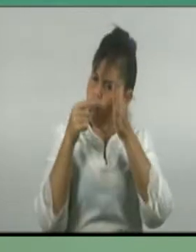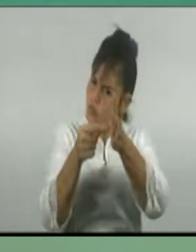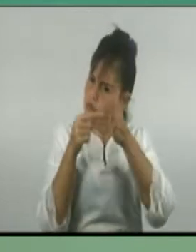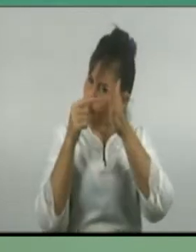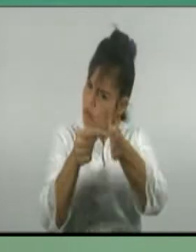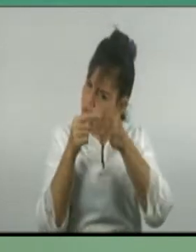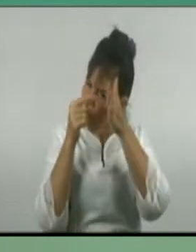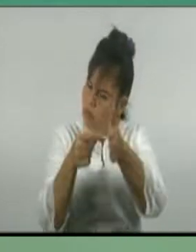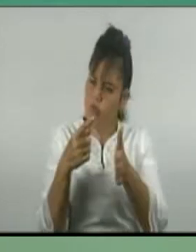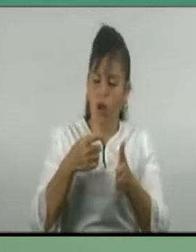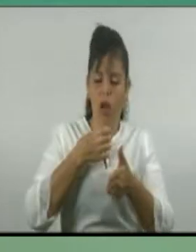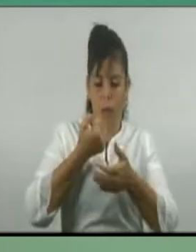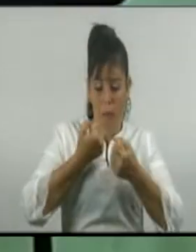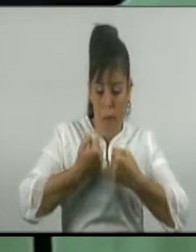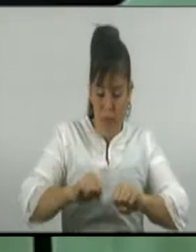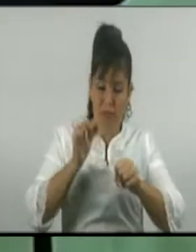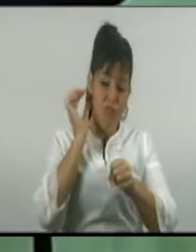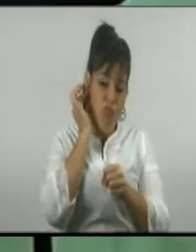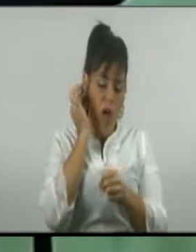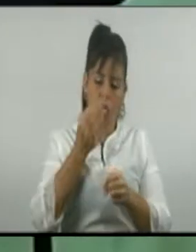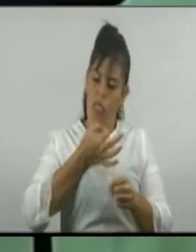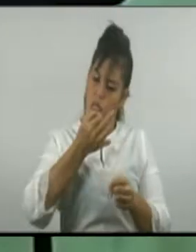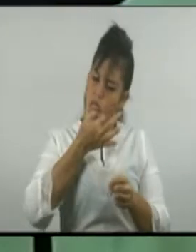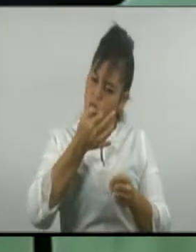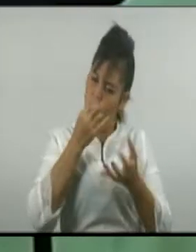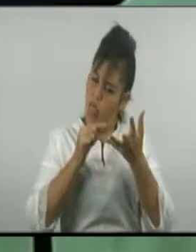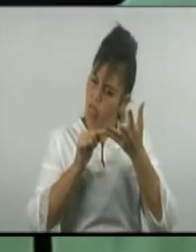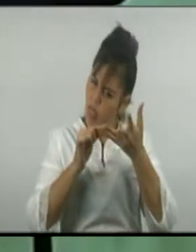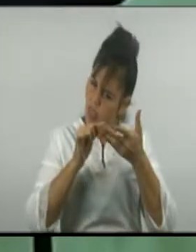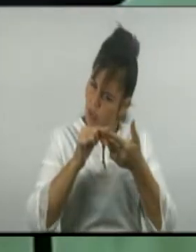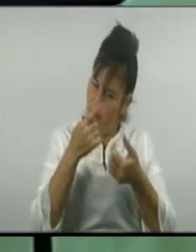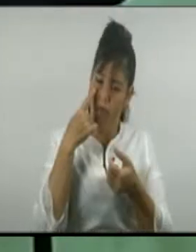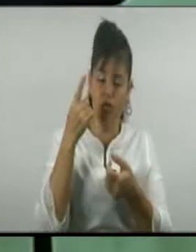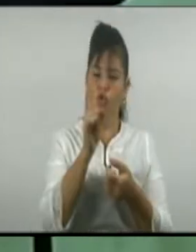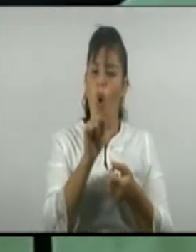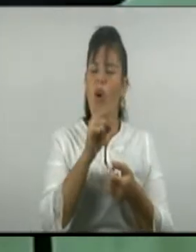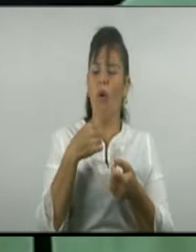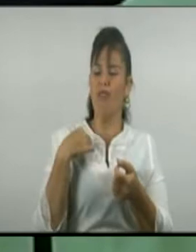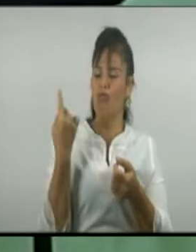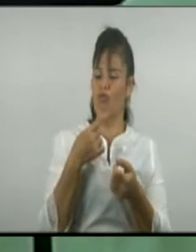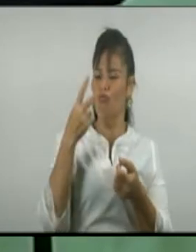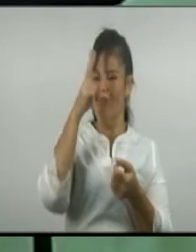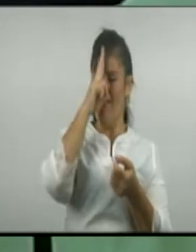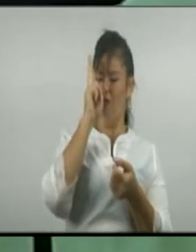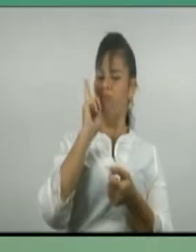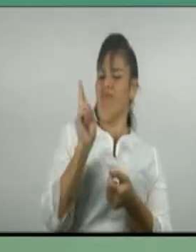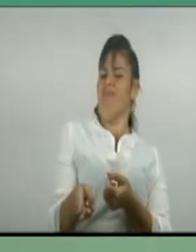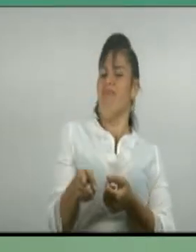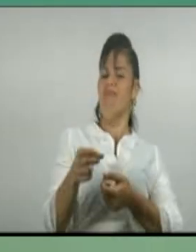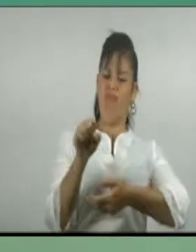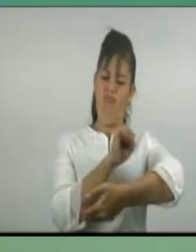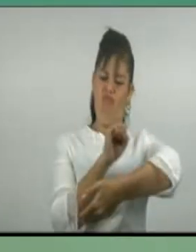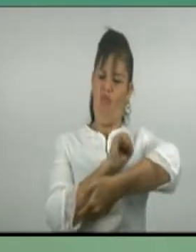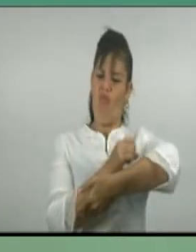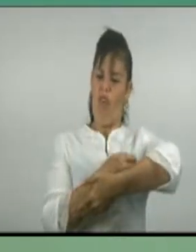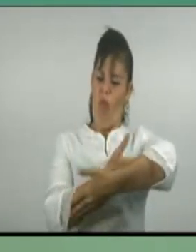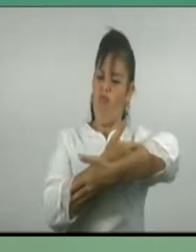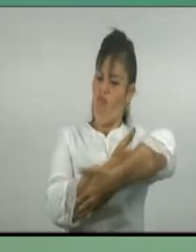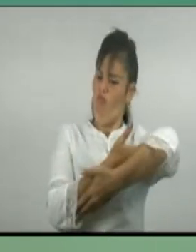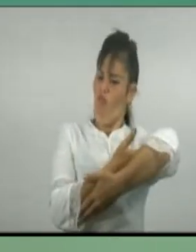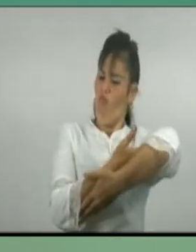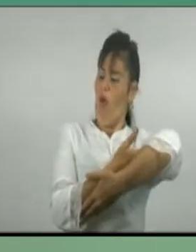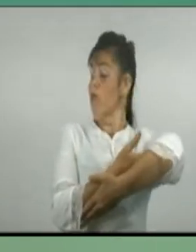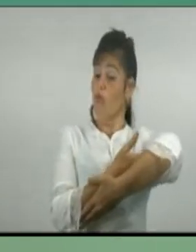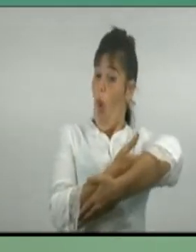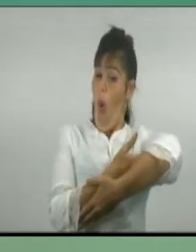trabajo con respecto a que las madres comprendan que no es porque queramos que sea el alimento que le den al niño